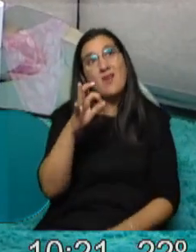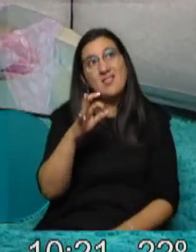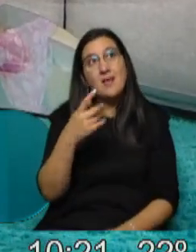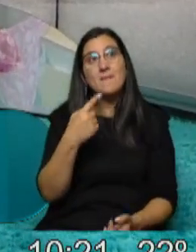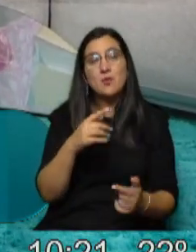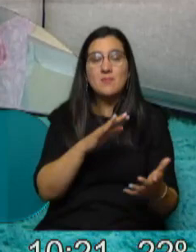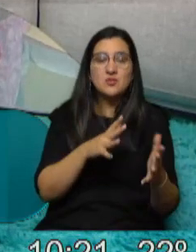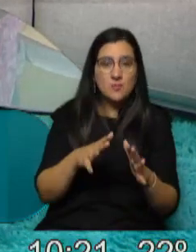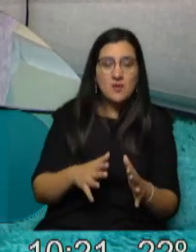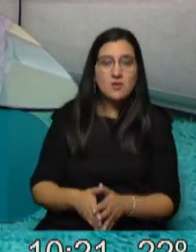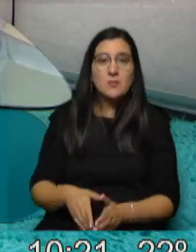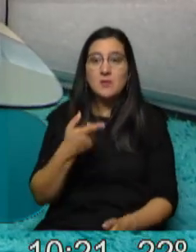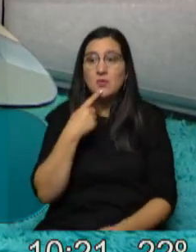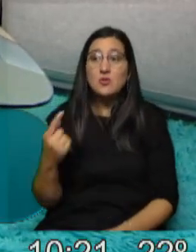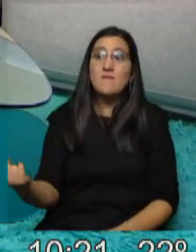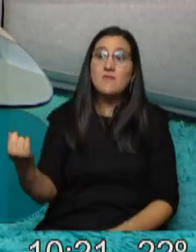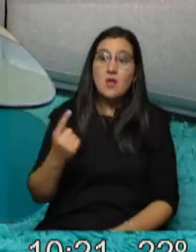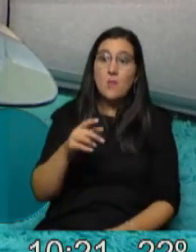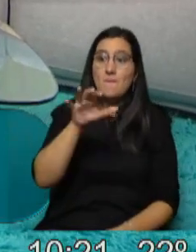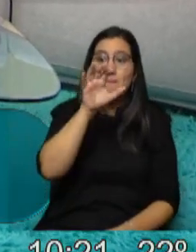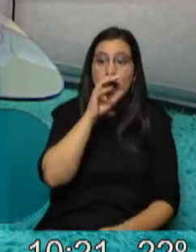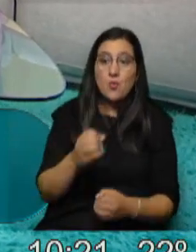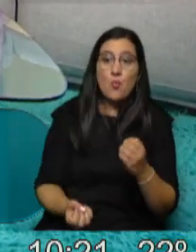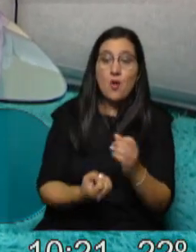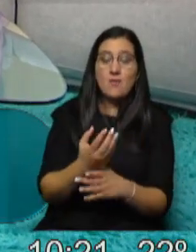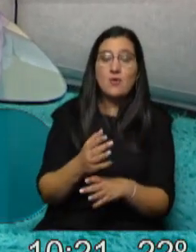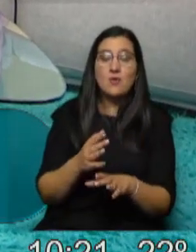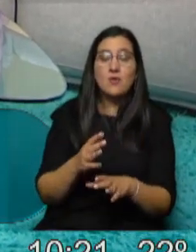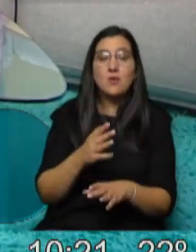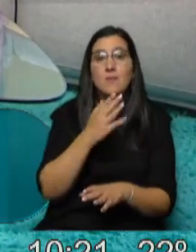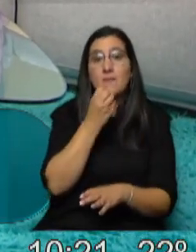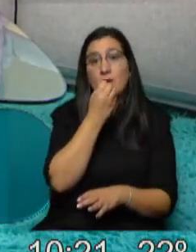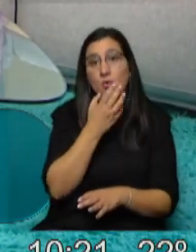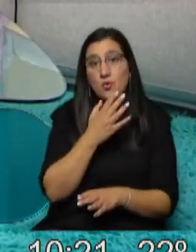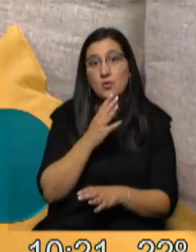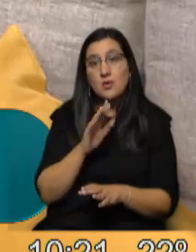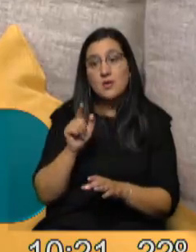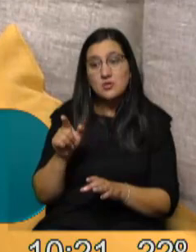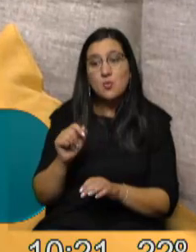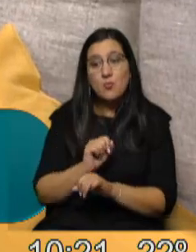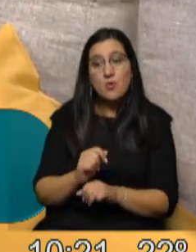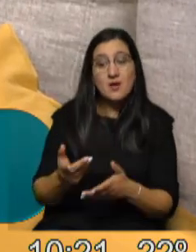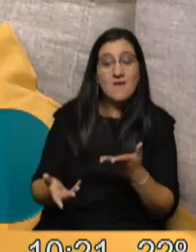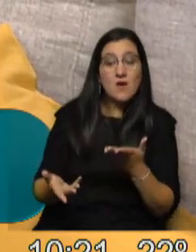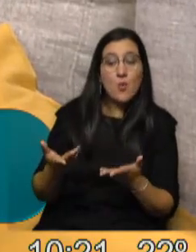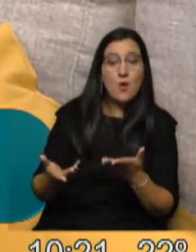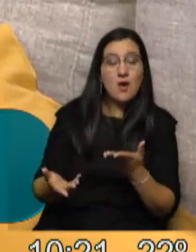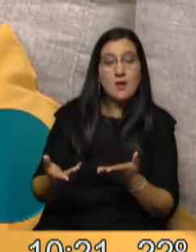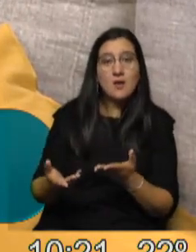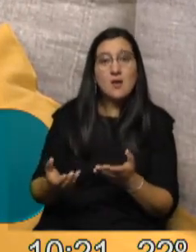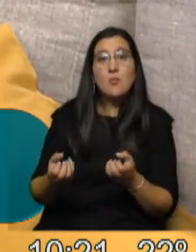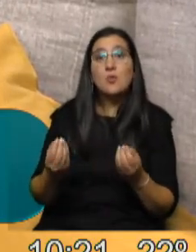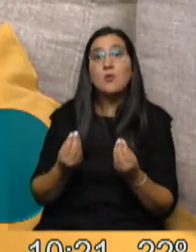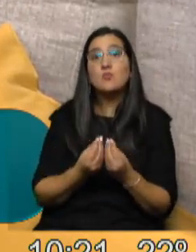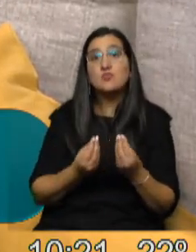yo traigo, si se incorpora un perro, lo ideal primero es dejarlo en un lugar o darle un espacio en donde yo pueda evaluar, porque muchas enfermedades,